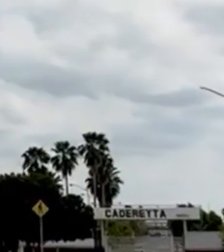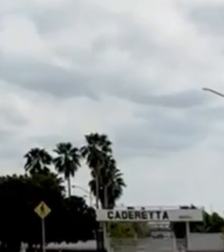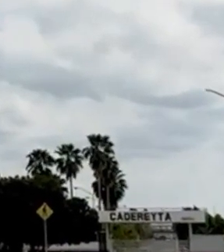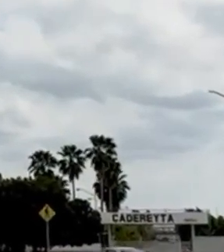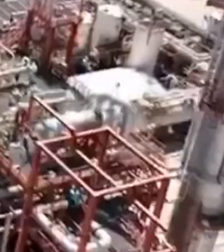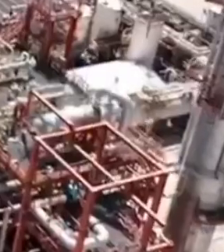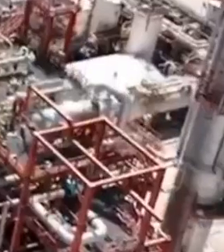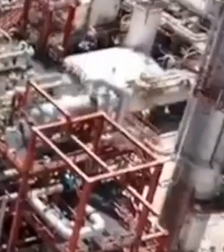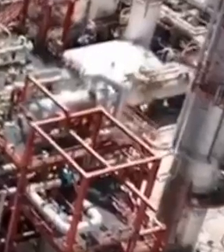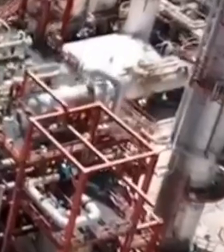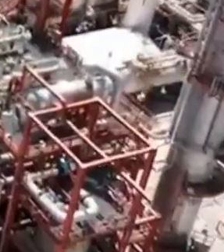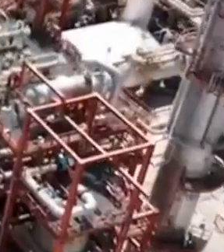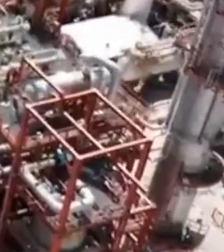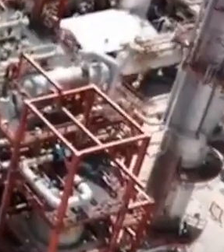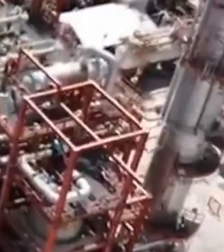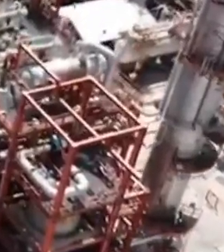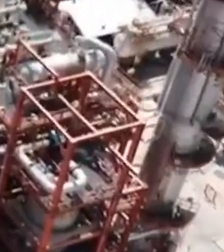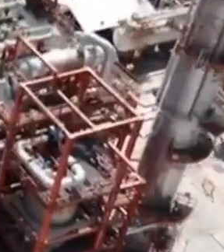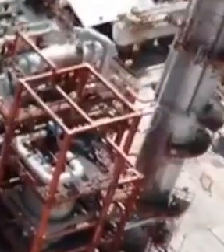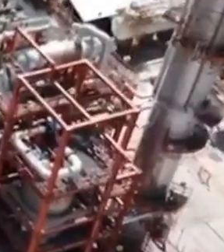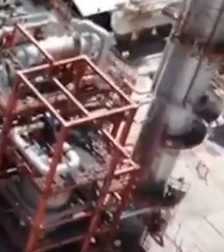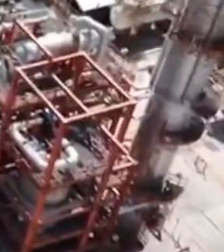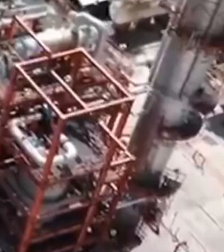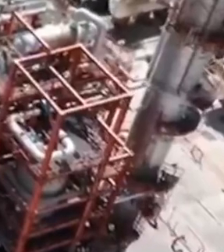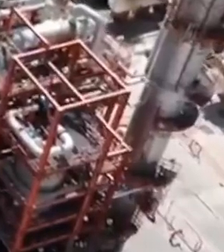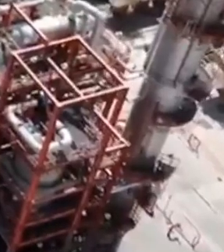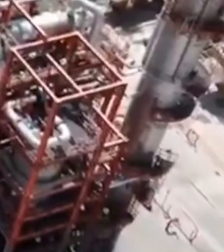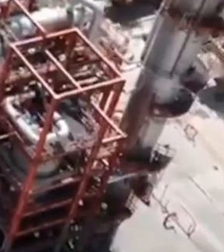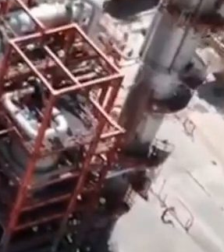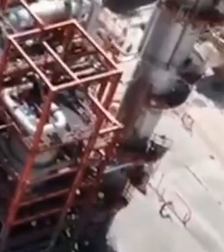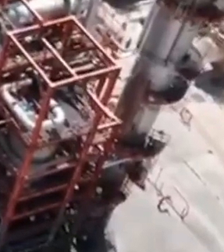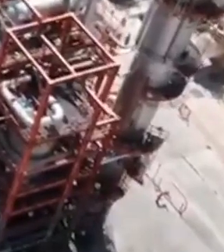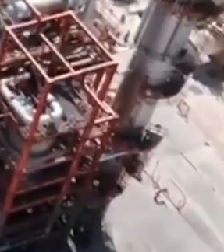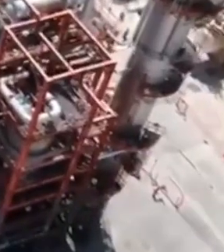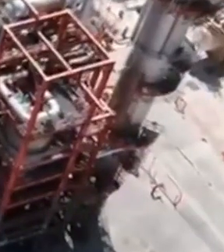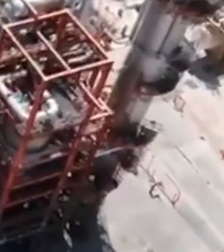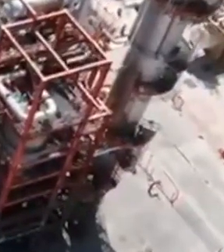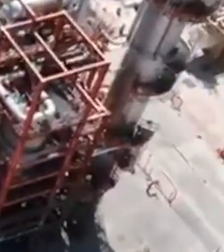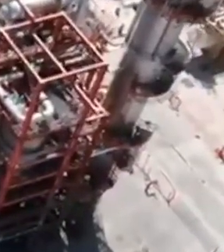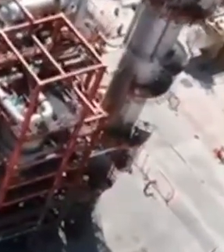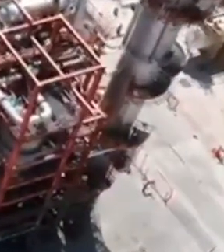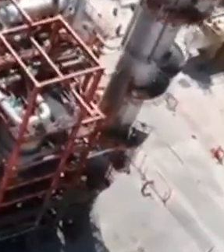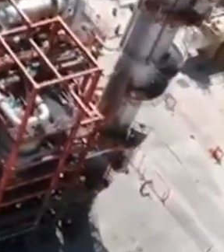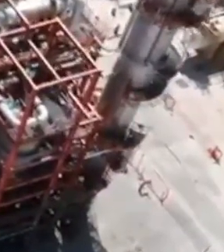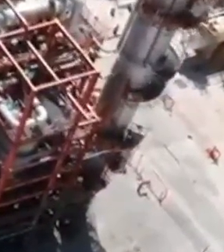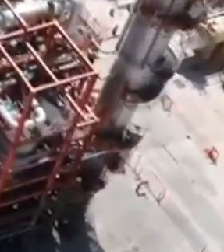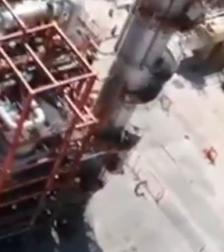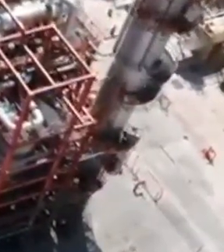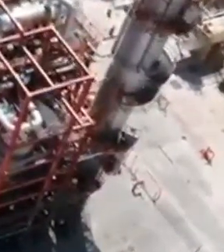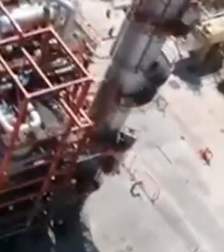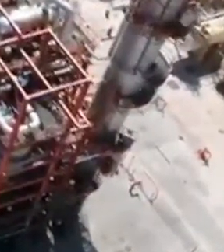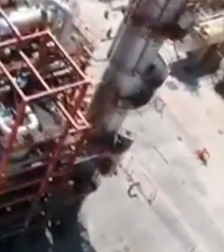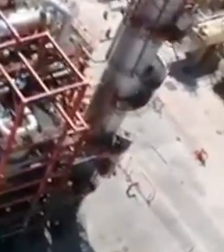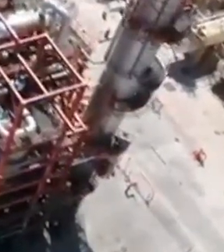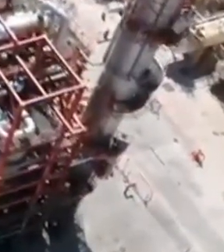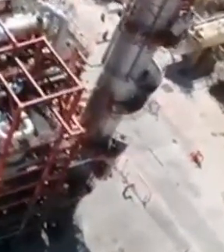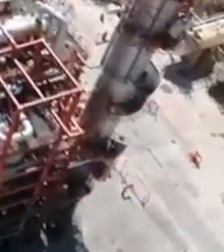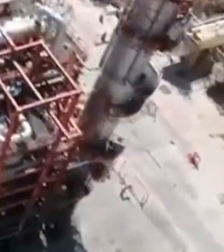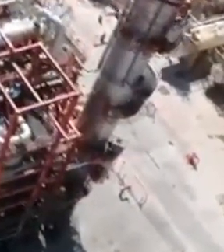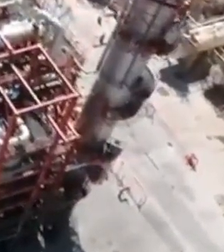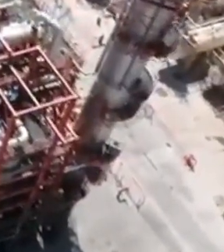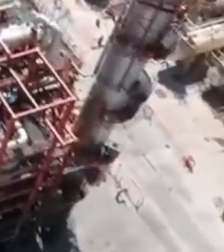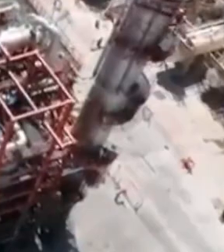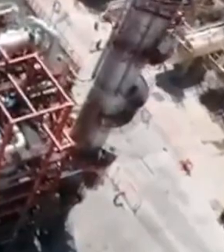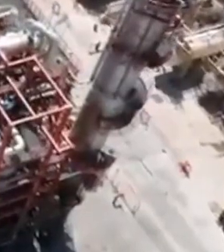Aire la refinería Cadereita en los últimos años disminuyó su consumo de combustible en un 90% y para 2024